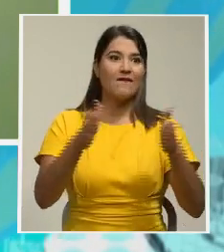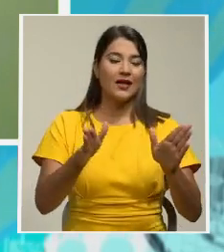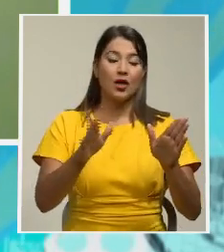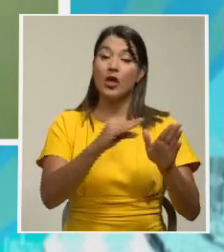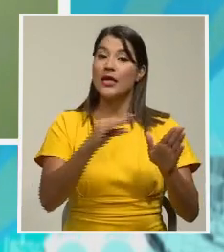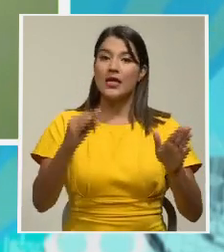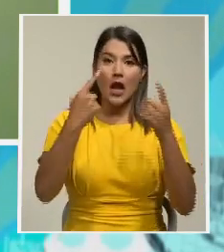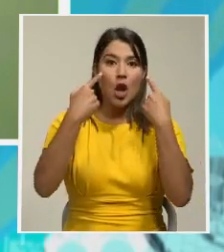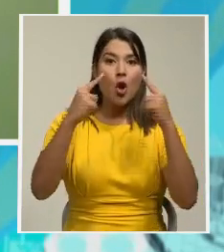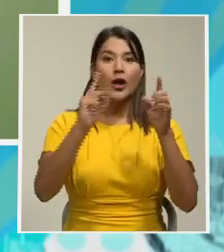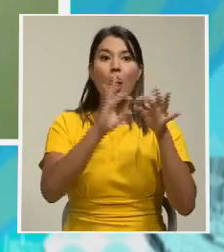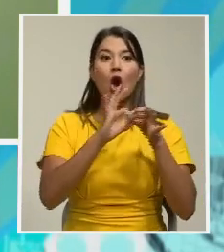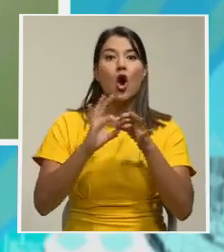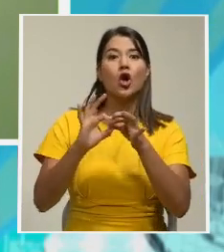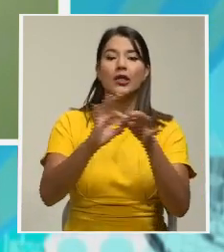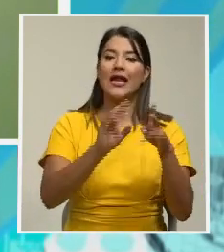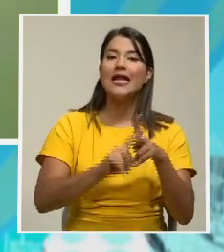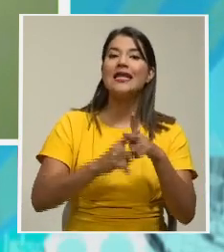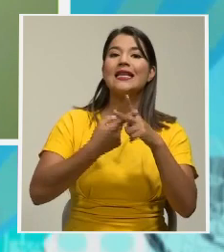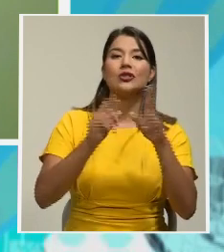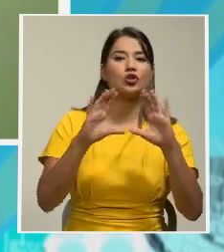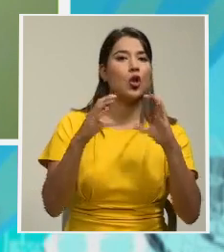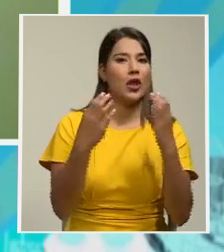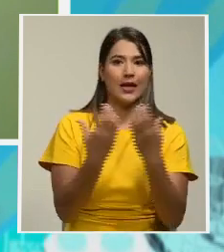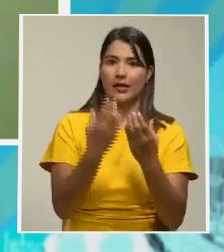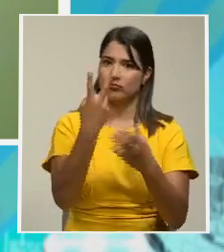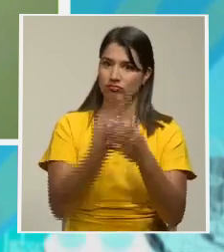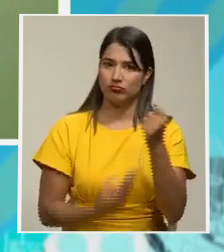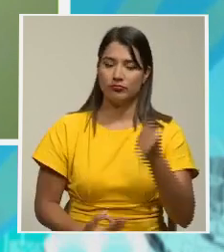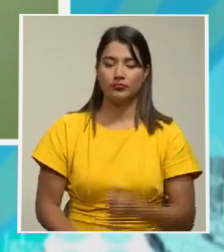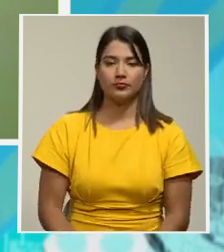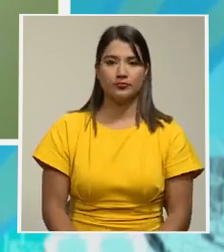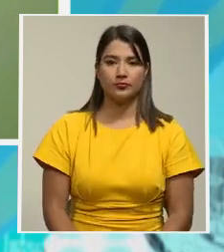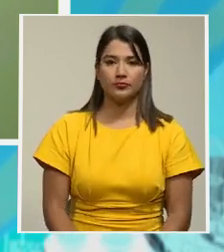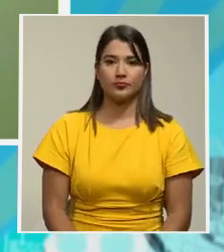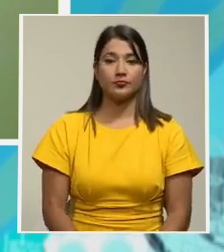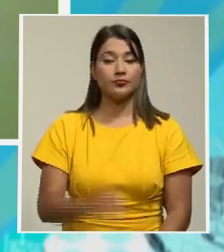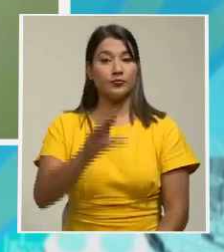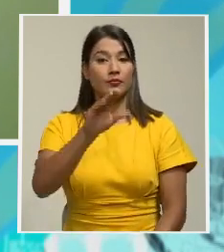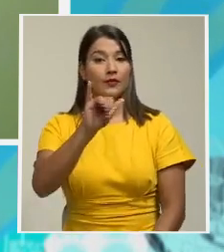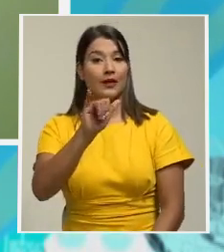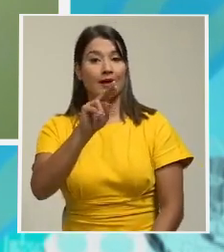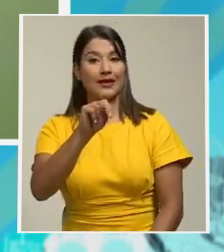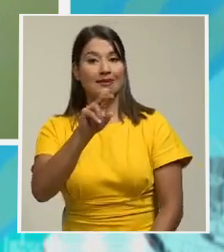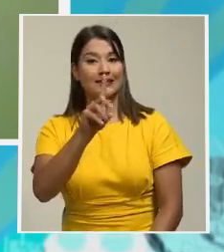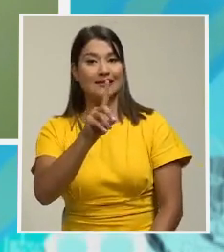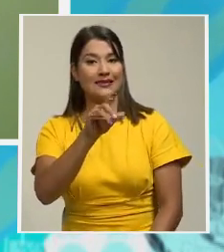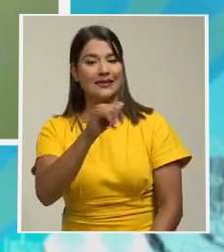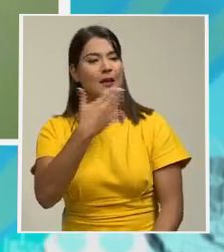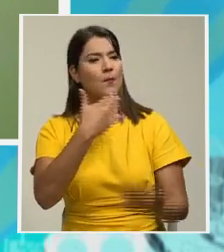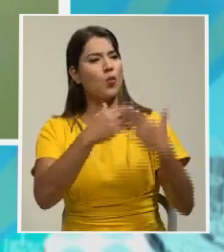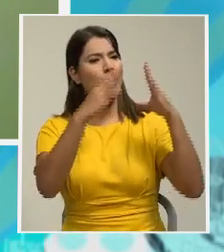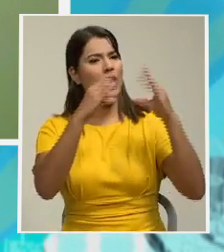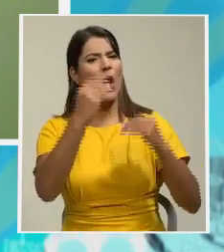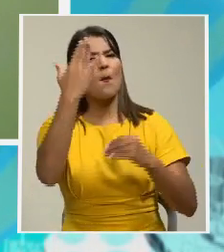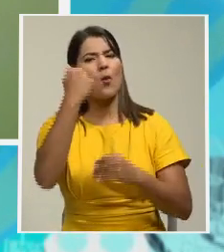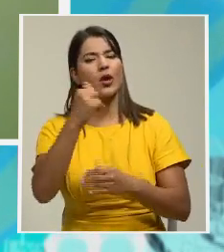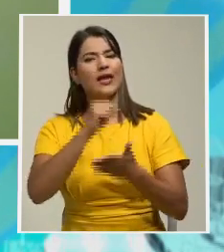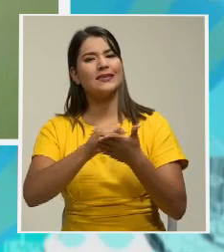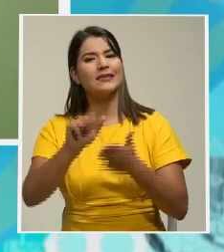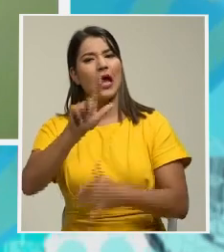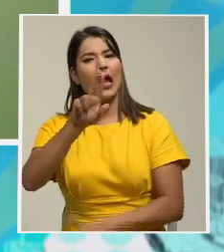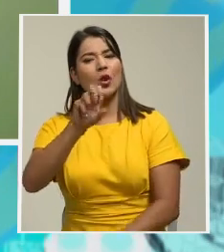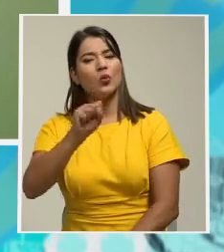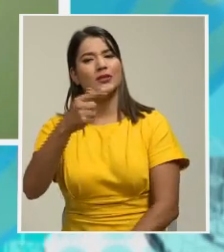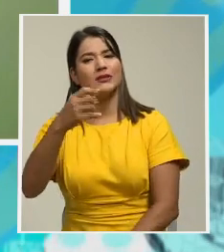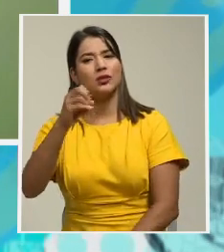coordinar su inicio de curso lectivo de manera combinada. Doña Cindy, buenas noches. ¿Por qué el San Luis Gonzaga no pudo iniciar